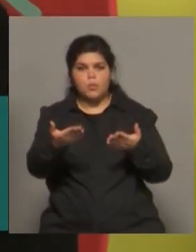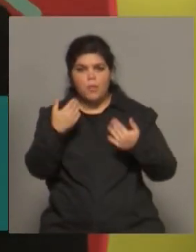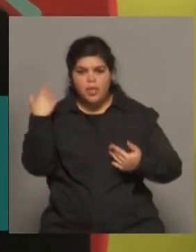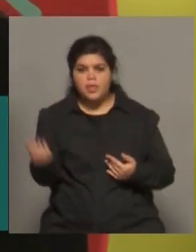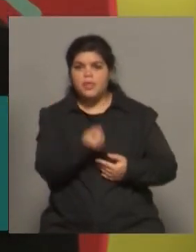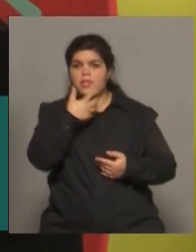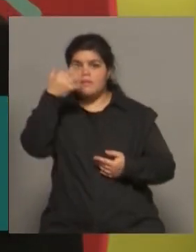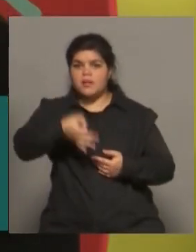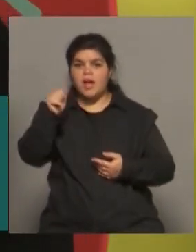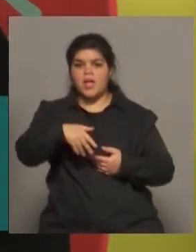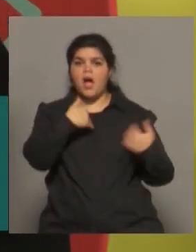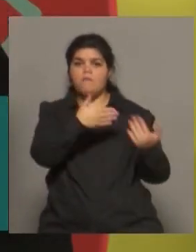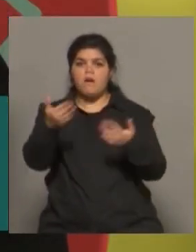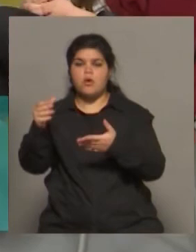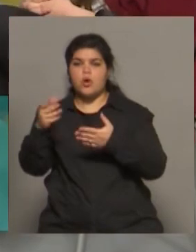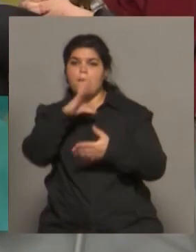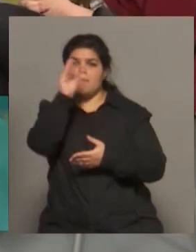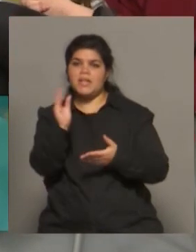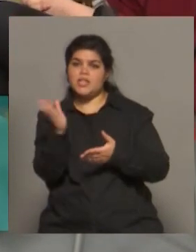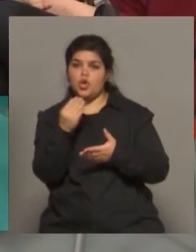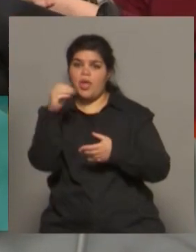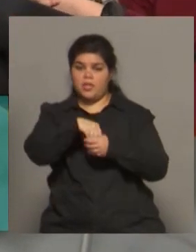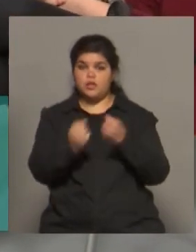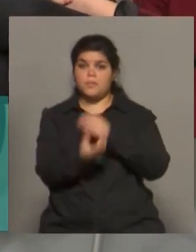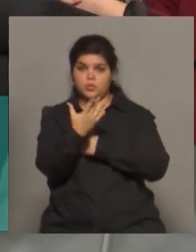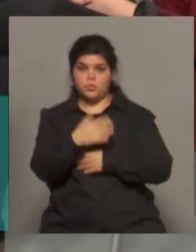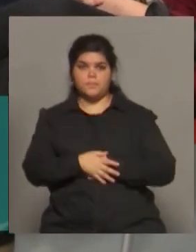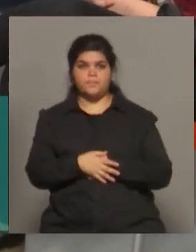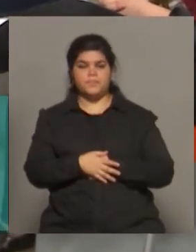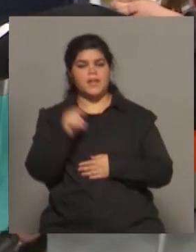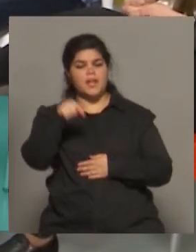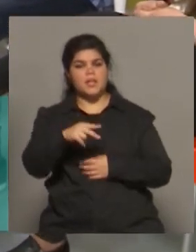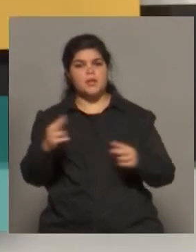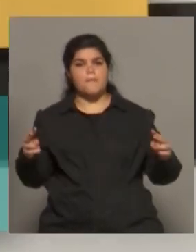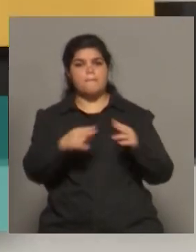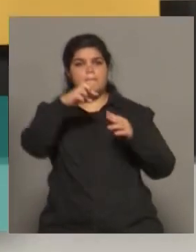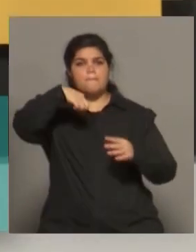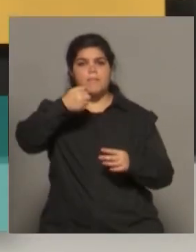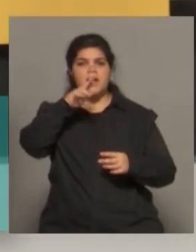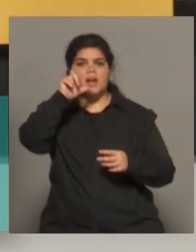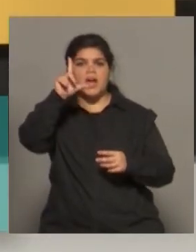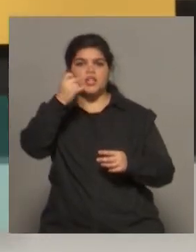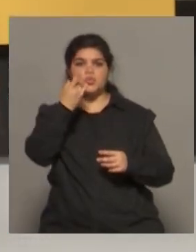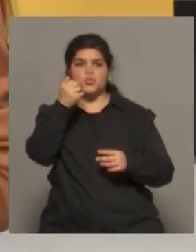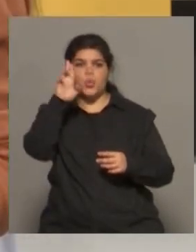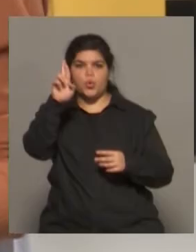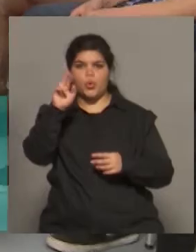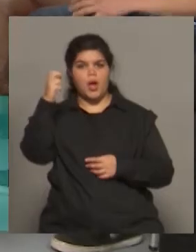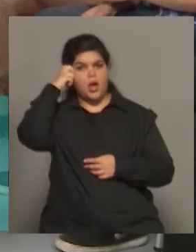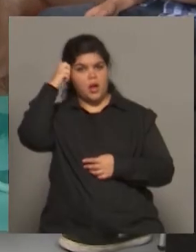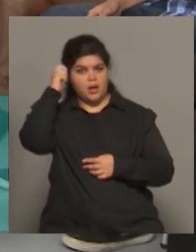en beneficios para todos los países miembros. Bien, y ahí me pregunto por el Parlamento, ¿sí? Por el Parlasur, ¿cómo funciona? ¿Cuál es el papel que tiene que